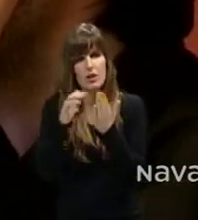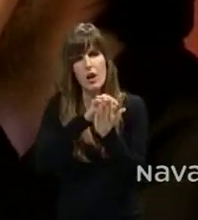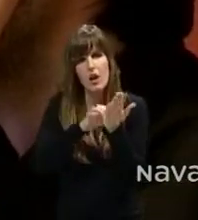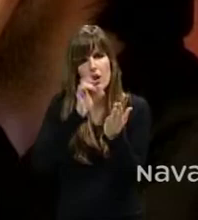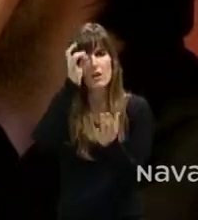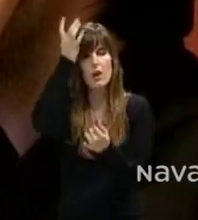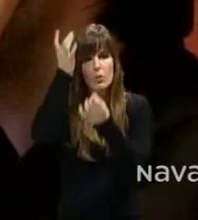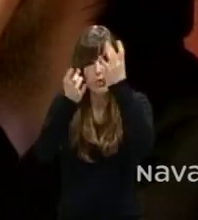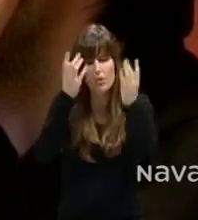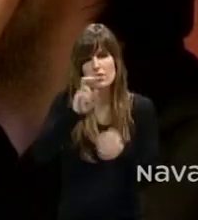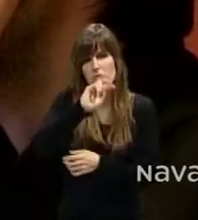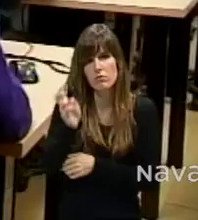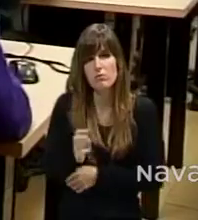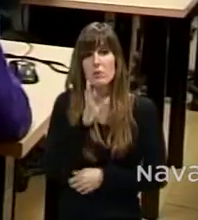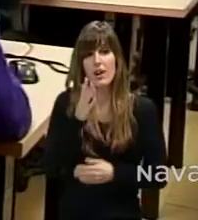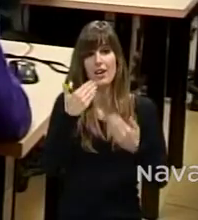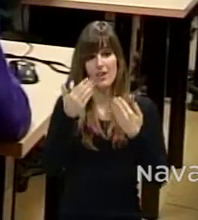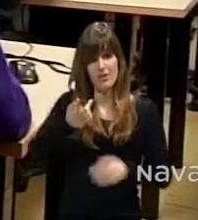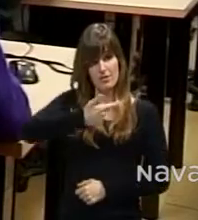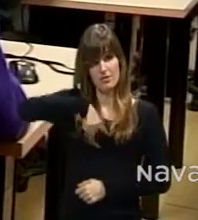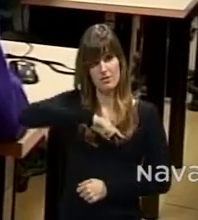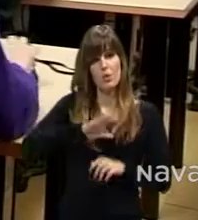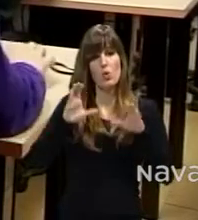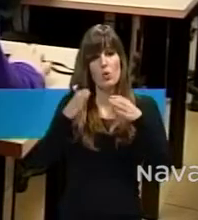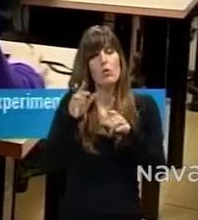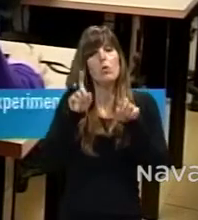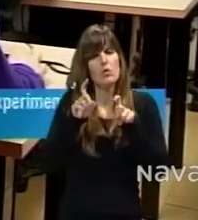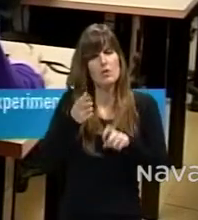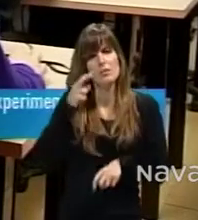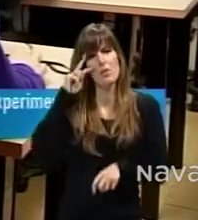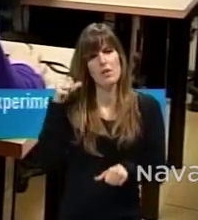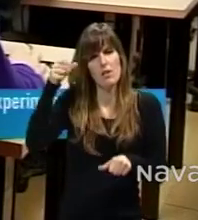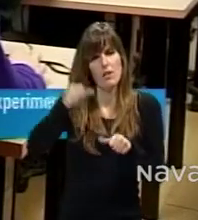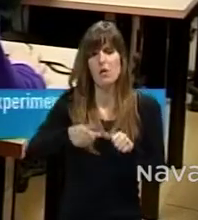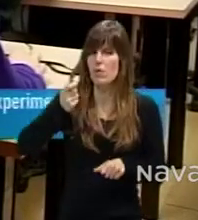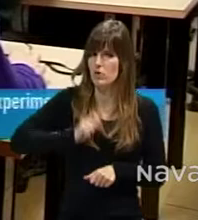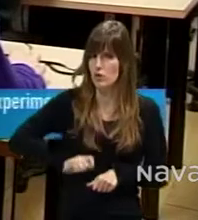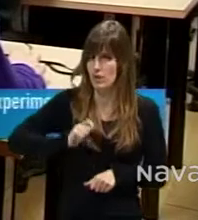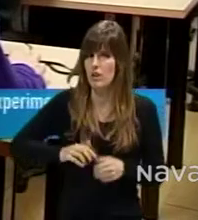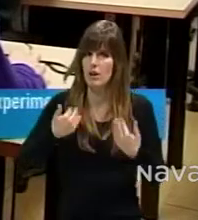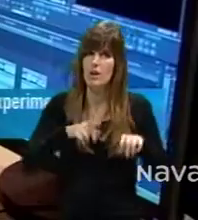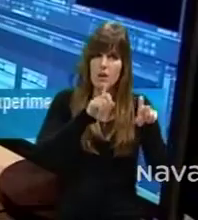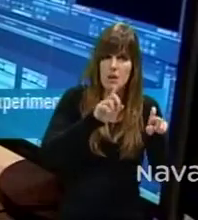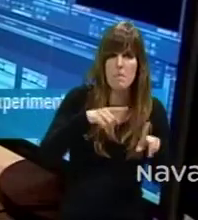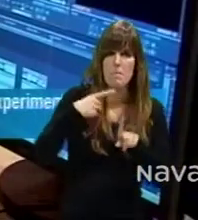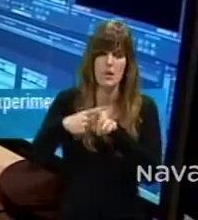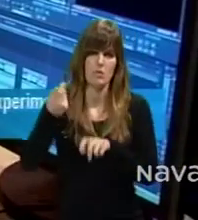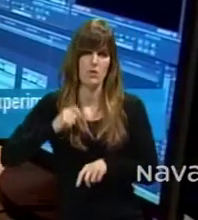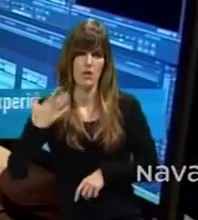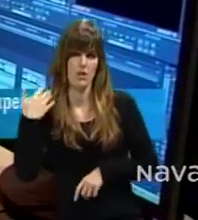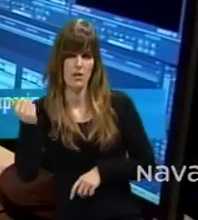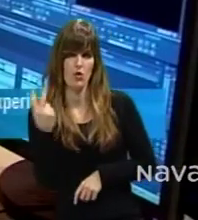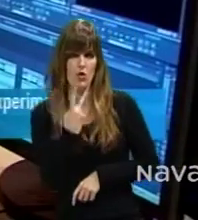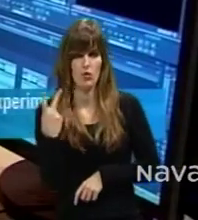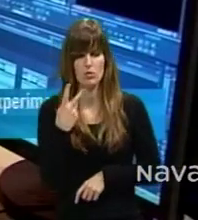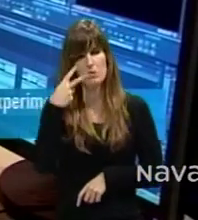Entonces la idea es que esa experiencia profesional con la que estamos nosotros trabajando en el mundo laboral la podamos llevar a las aulas en